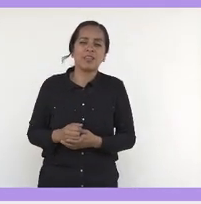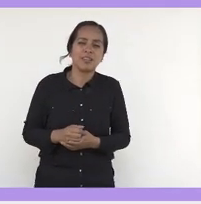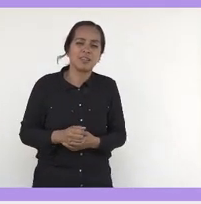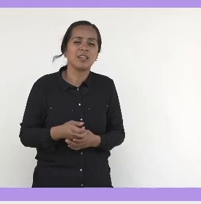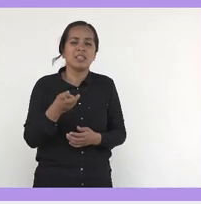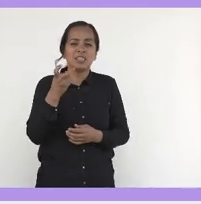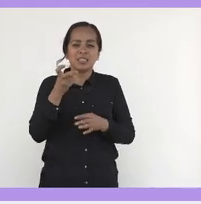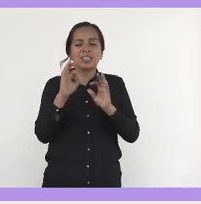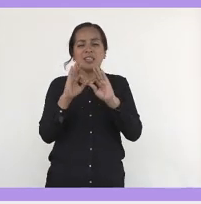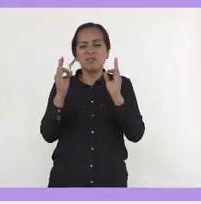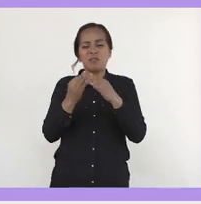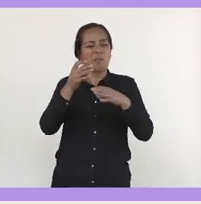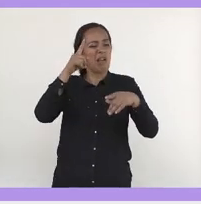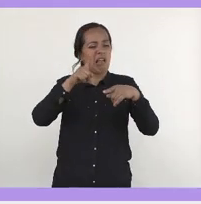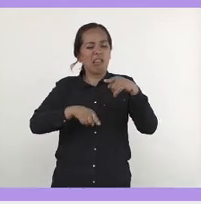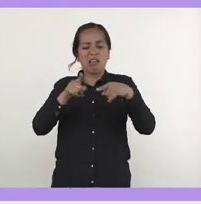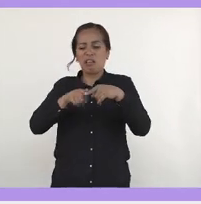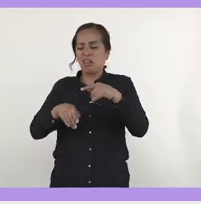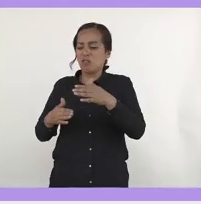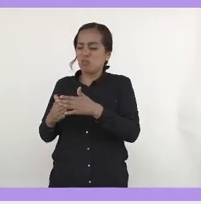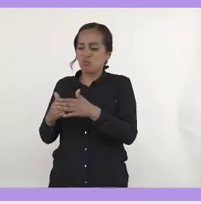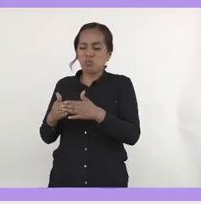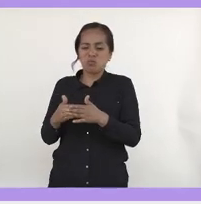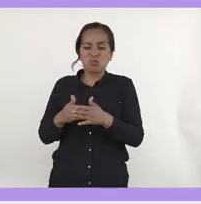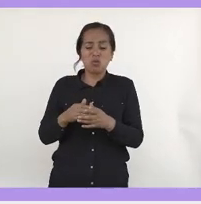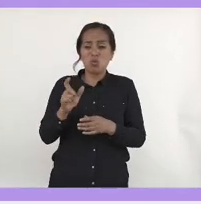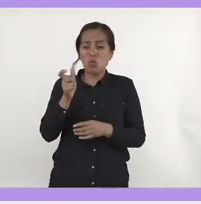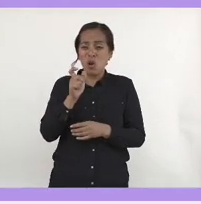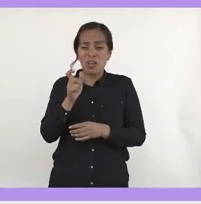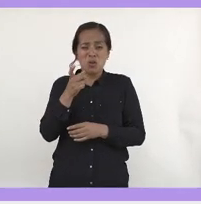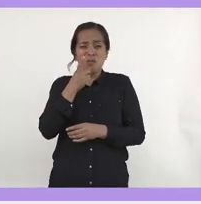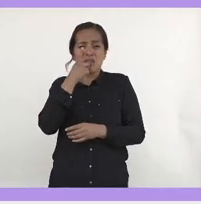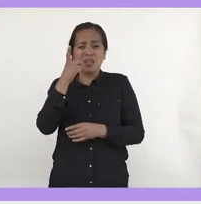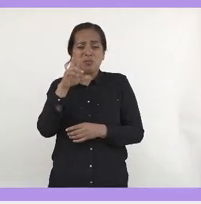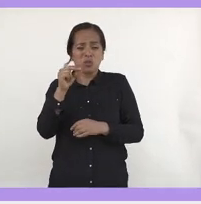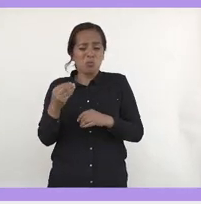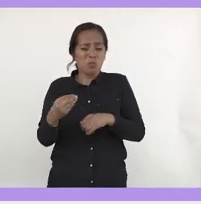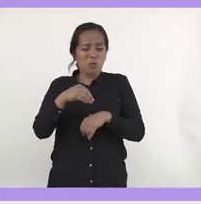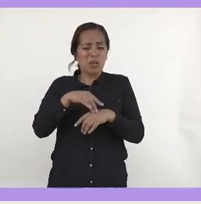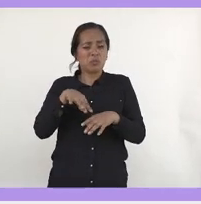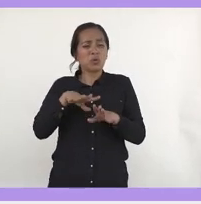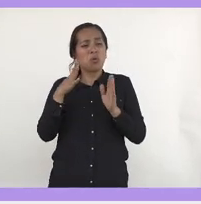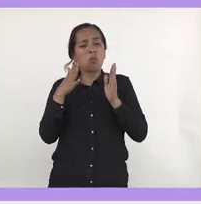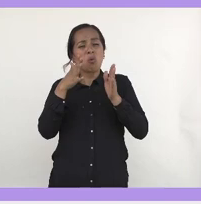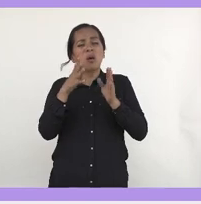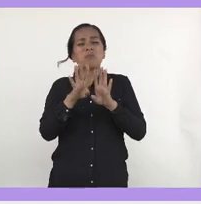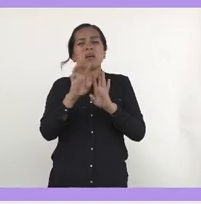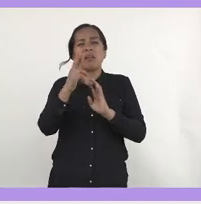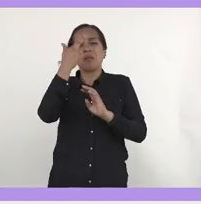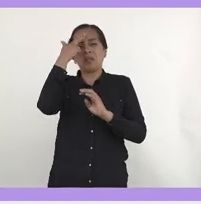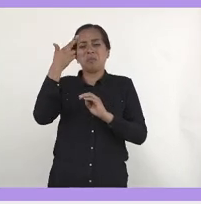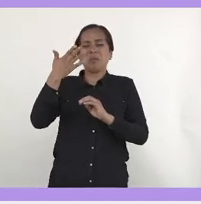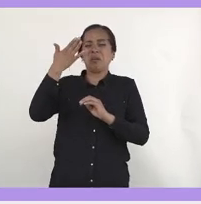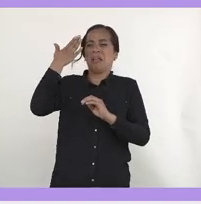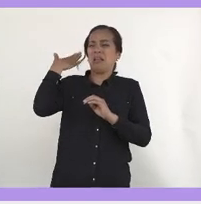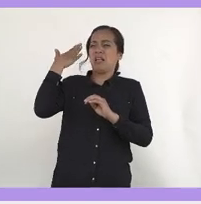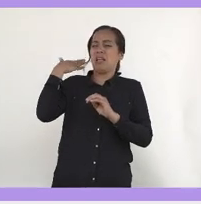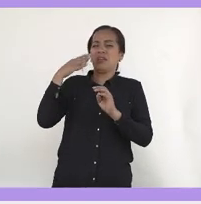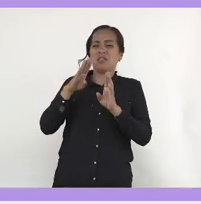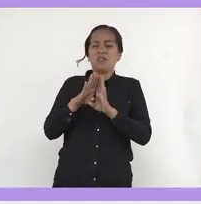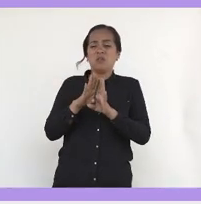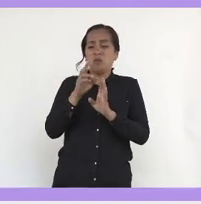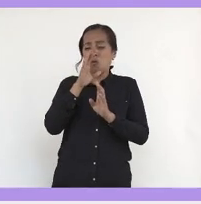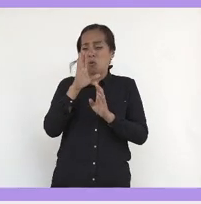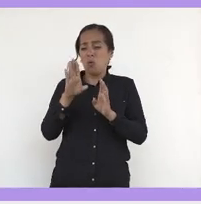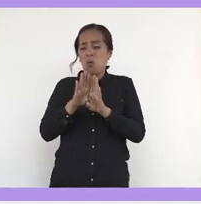es la manera de quitar todos los complejos cuanto menos lo mencionemos y pongamos nuestras miras más fijaros que lo decía